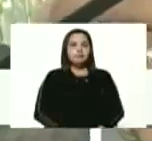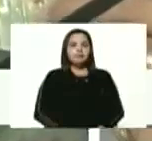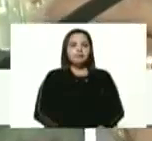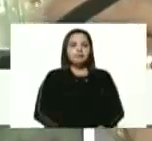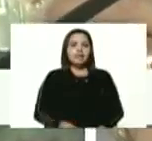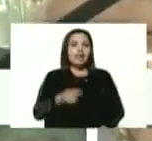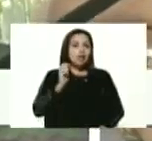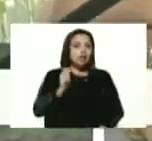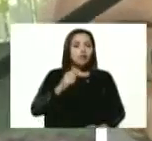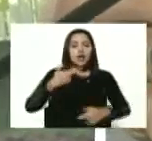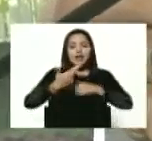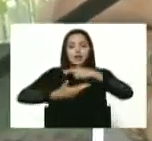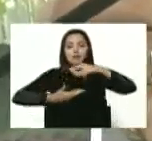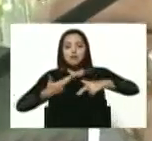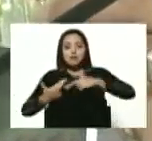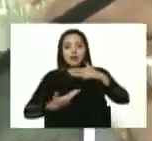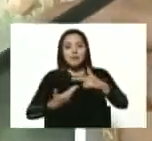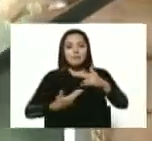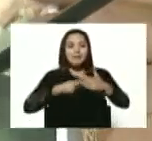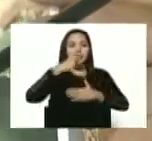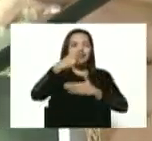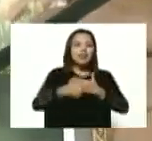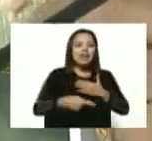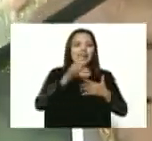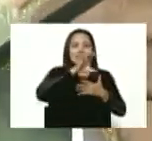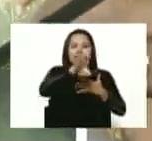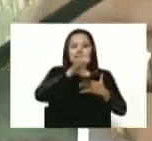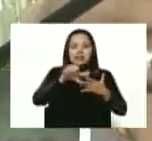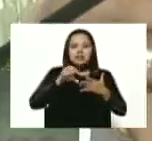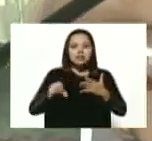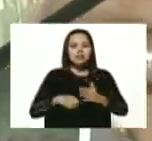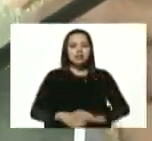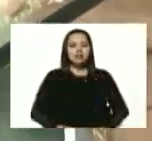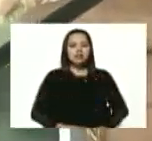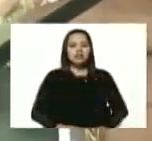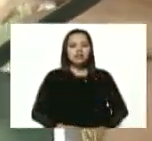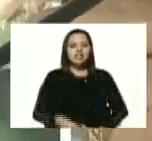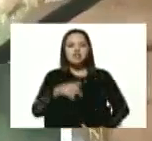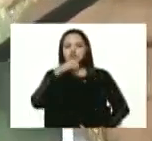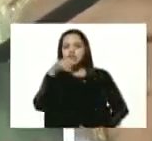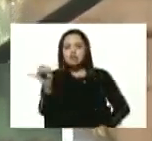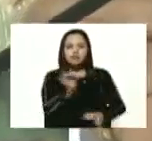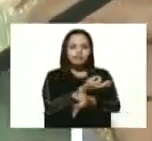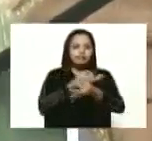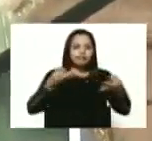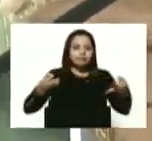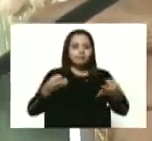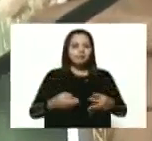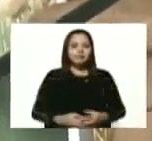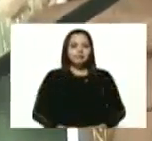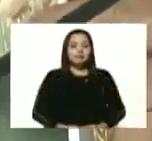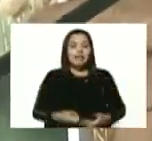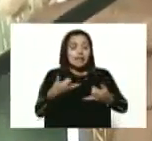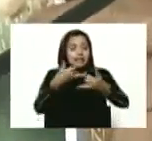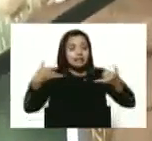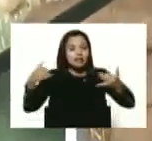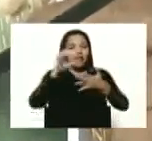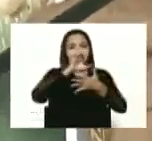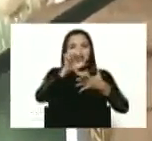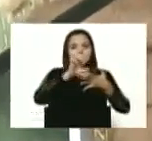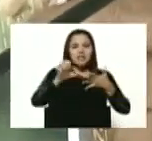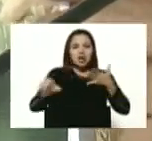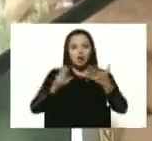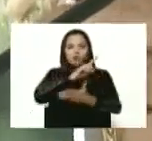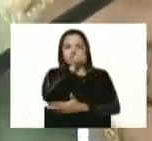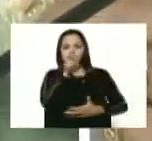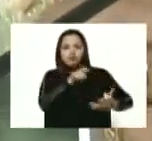Teoría revolucionaria, planificación estratégica, diagnósticos correctos y líneas estratégicas